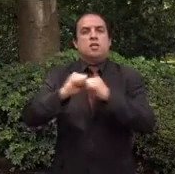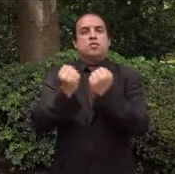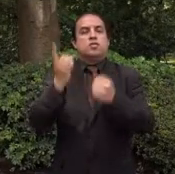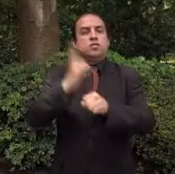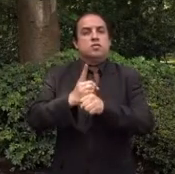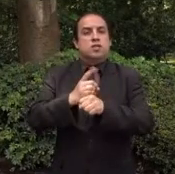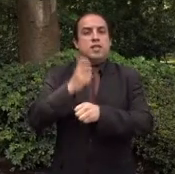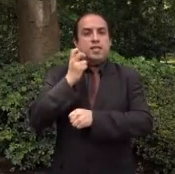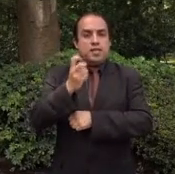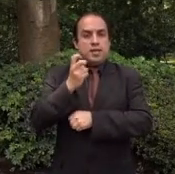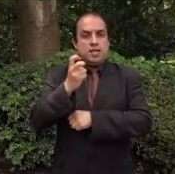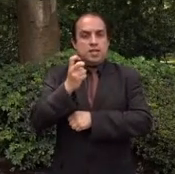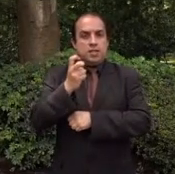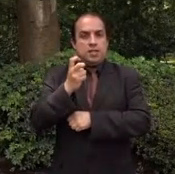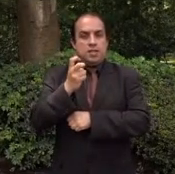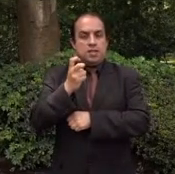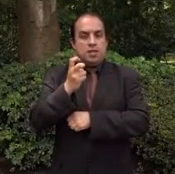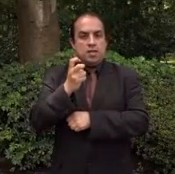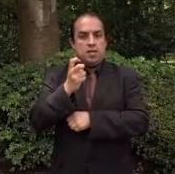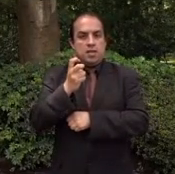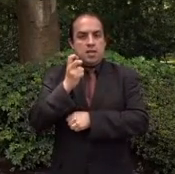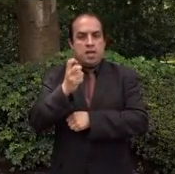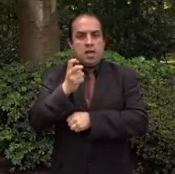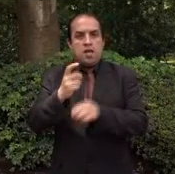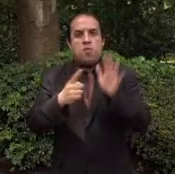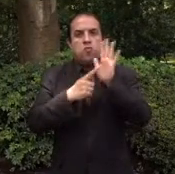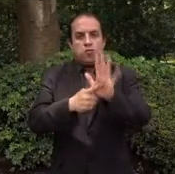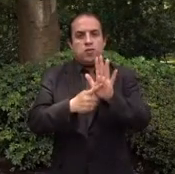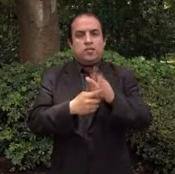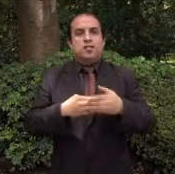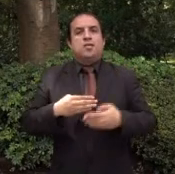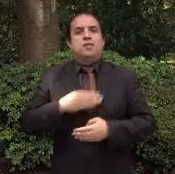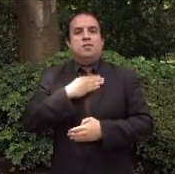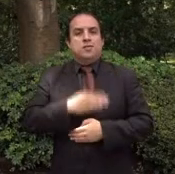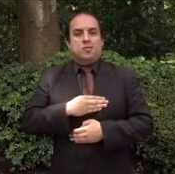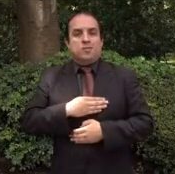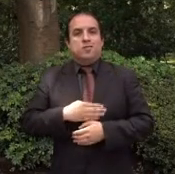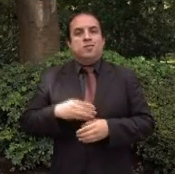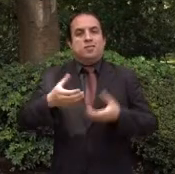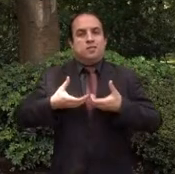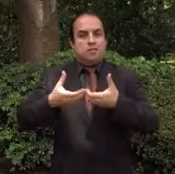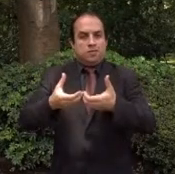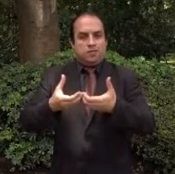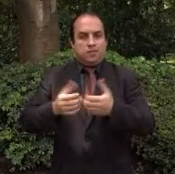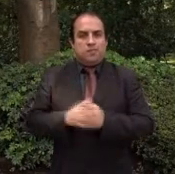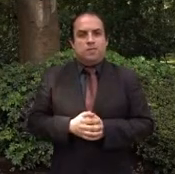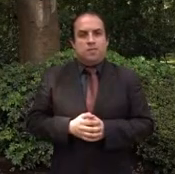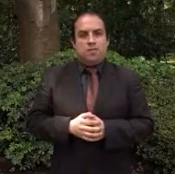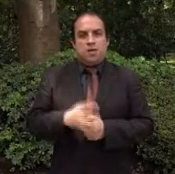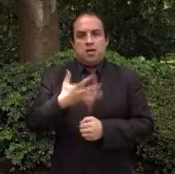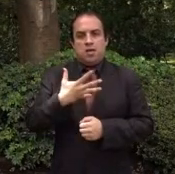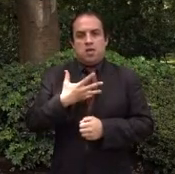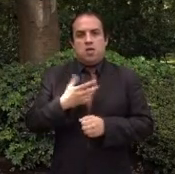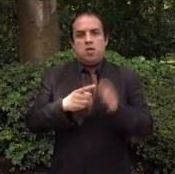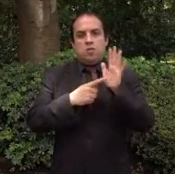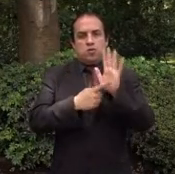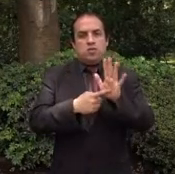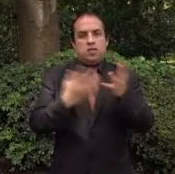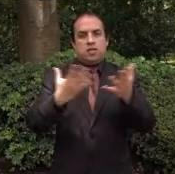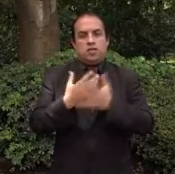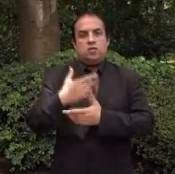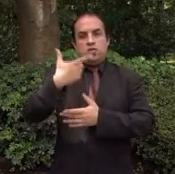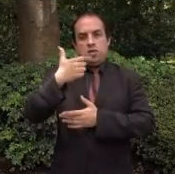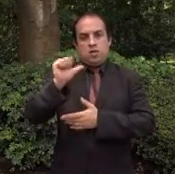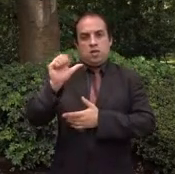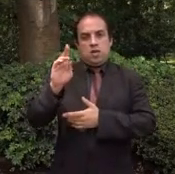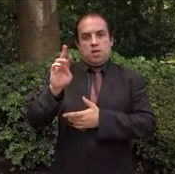este gesto enorme de justicia urbana. Los invitamos, está montada ahí la maqueta que ha realizado Gabriel Orozco